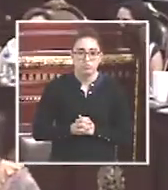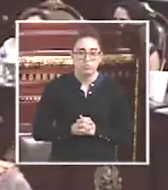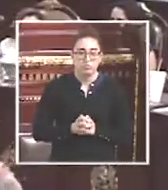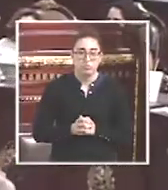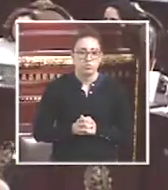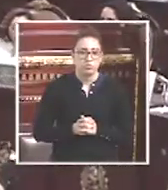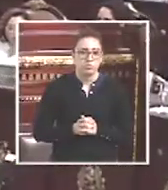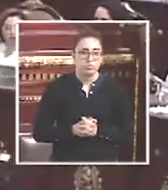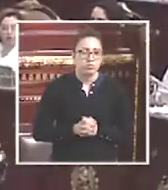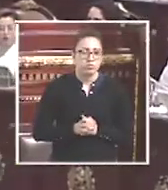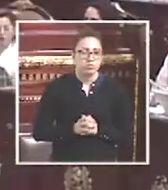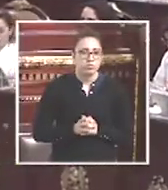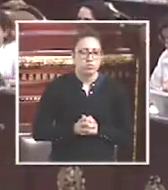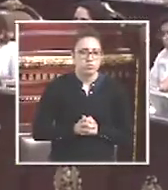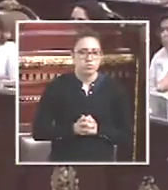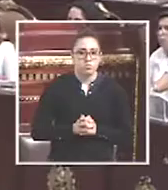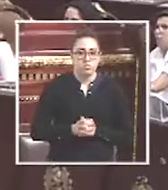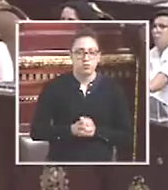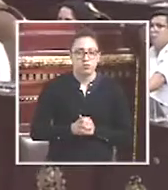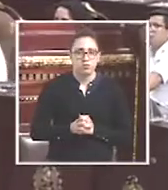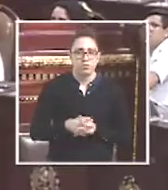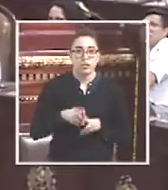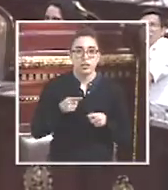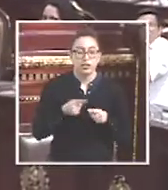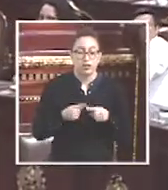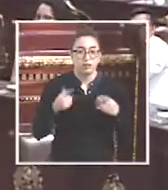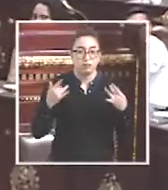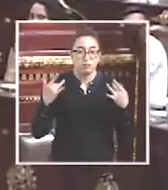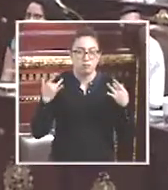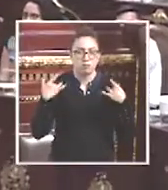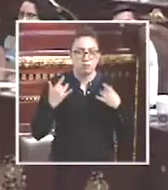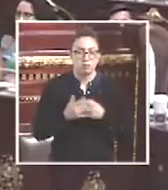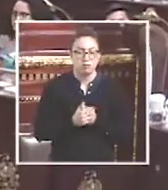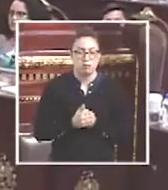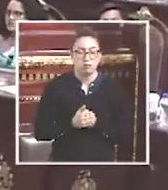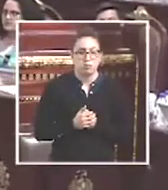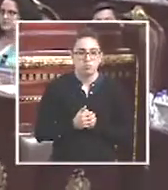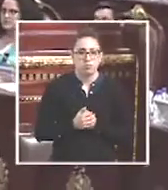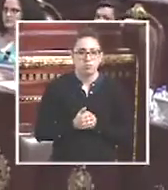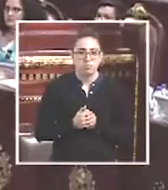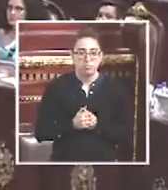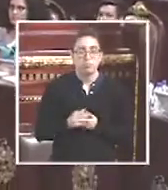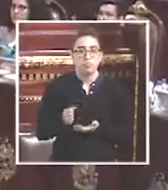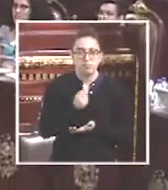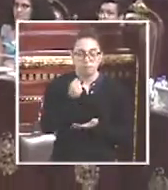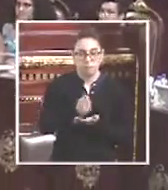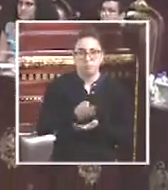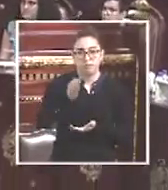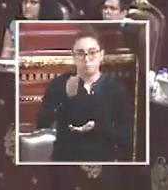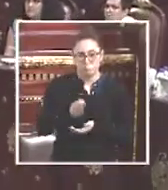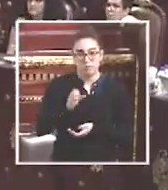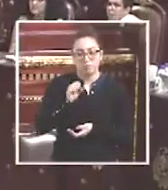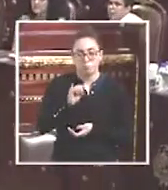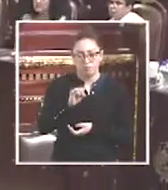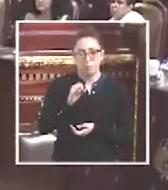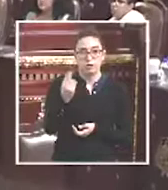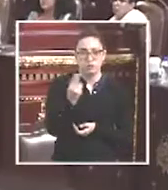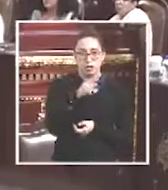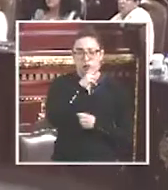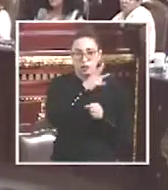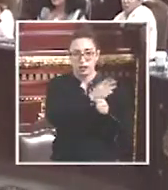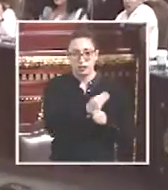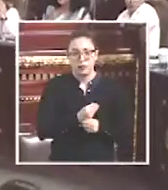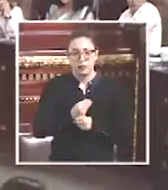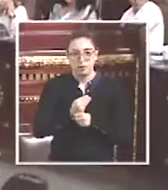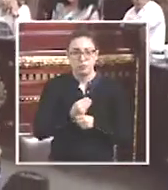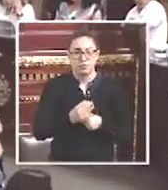oficial mayor Alfonso Vega González durante el proceso de licitación para la adquisición de uniformes y calzado para el personal de base sindical